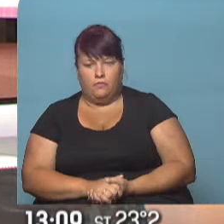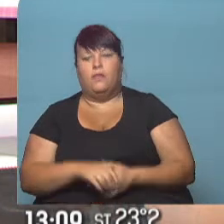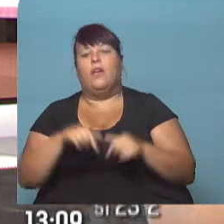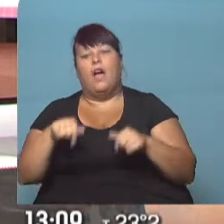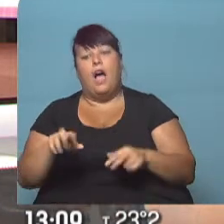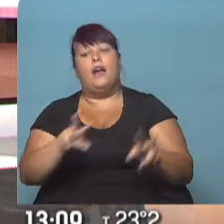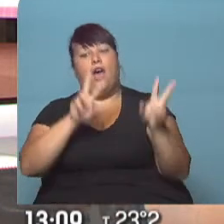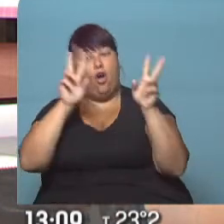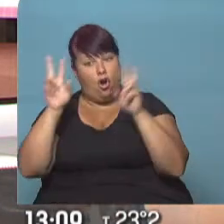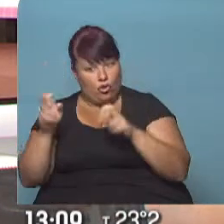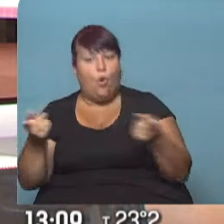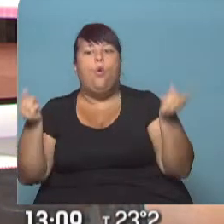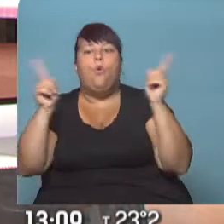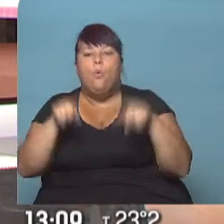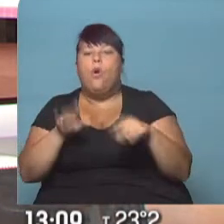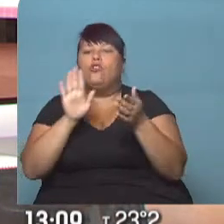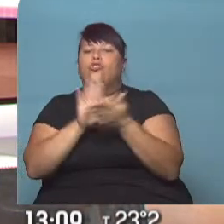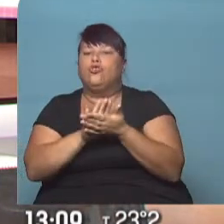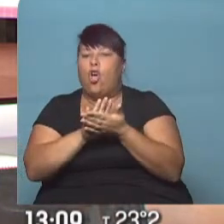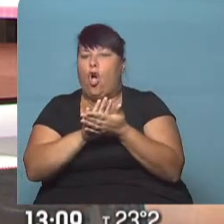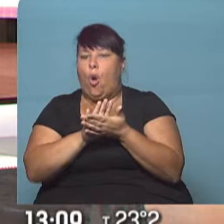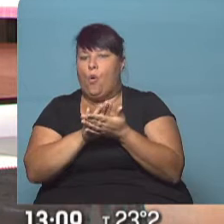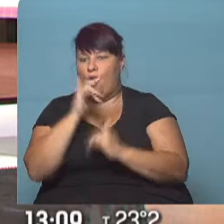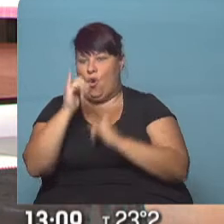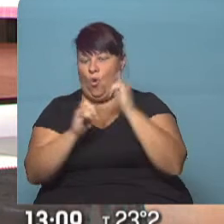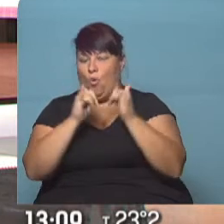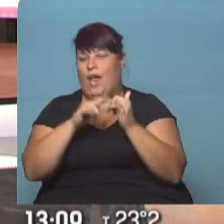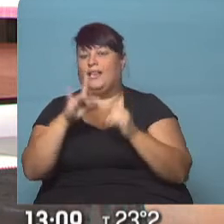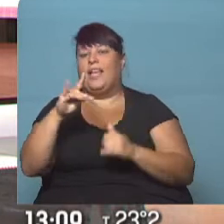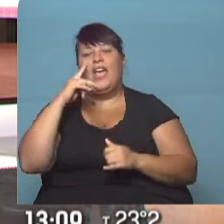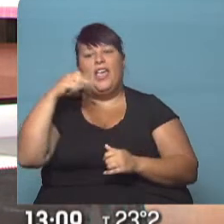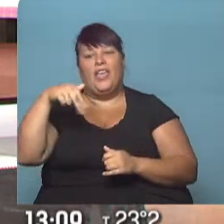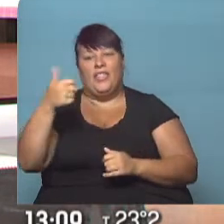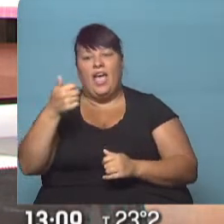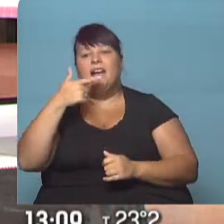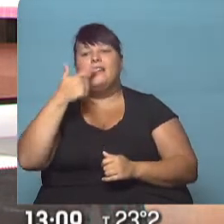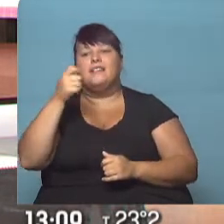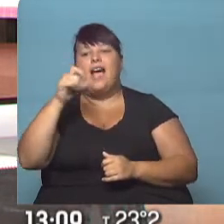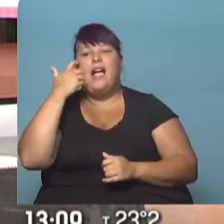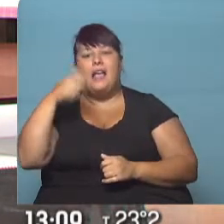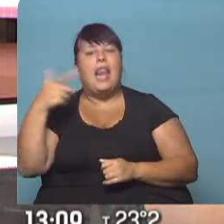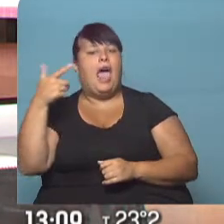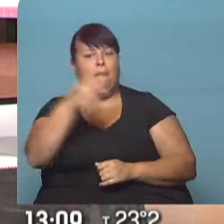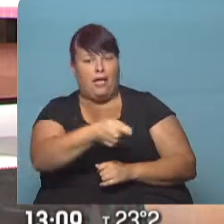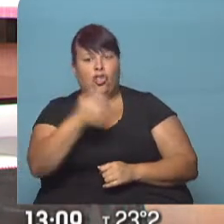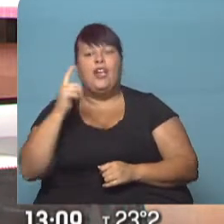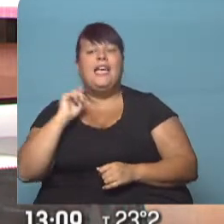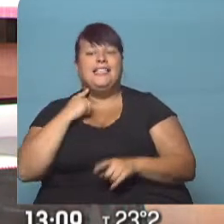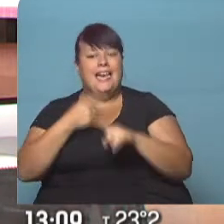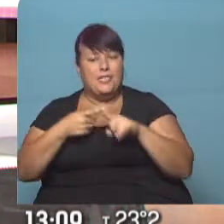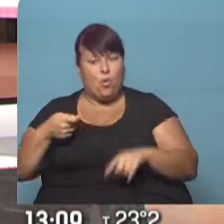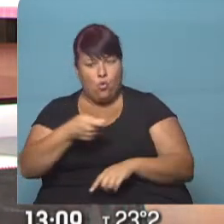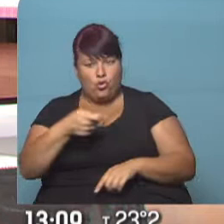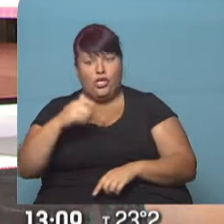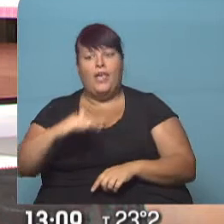Ahora sí, cambiamos de tema y volvemos a lo que se refiere a Diana Zacayán. Ella fue asesinada de 13 puñaladas